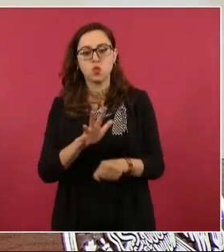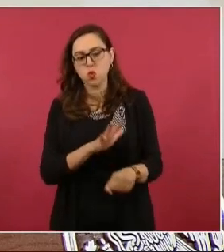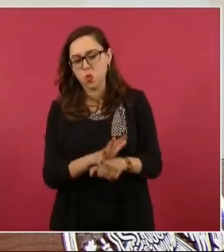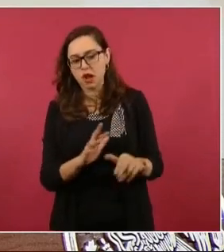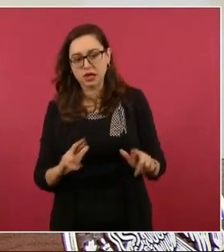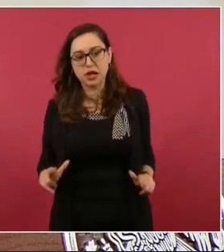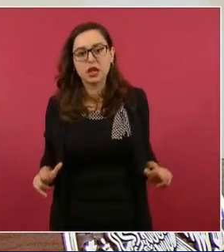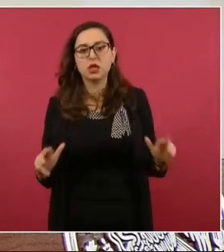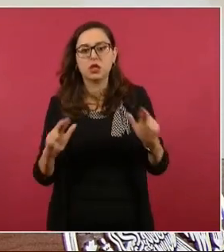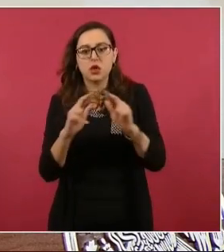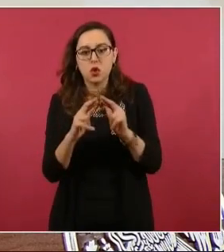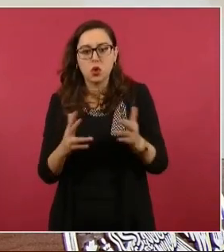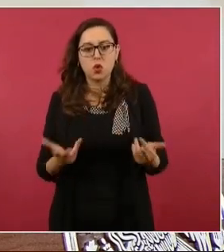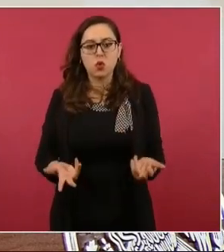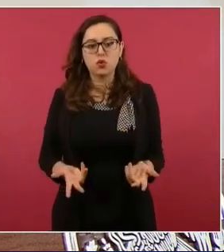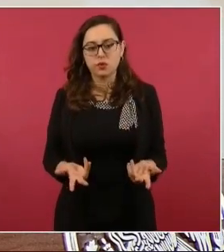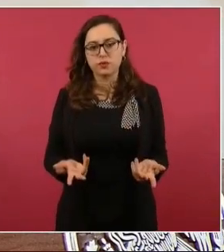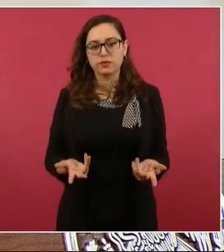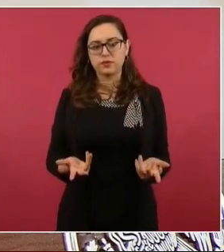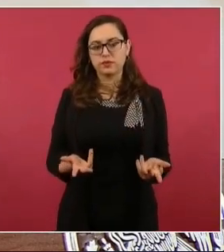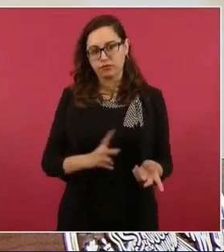religión,